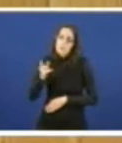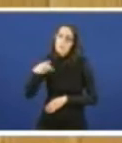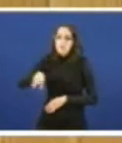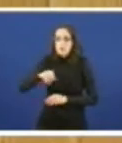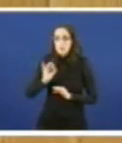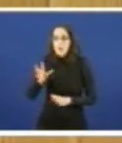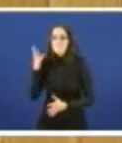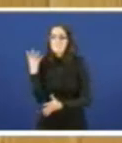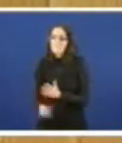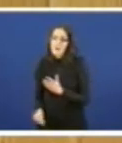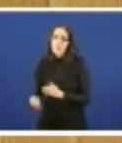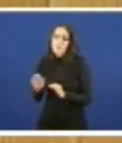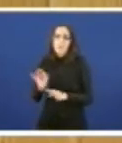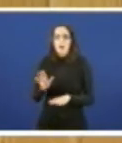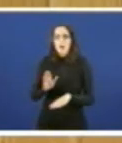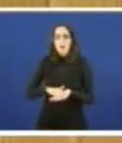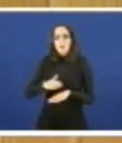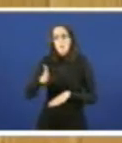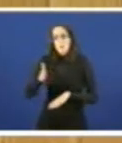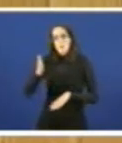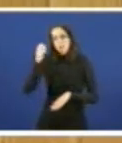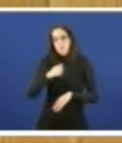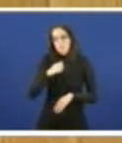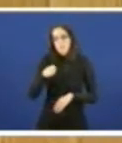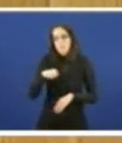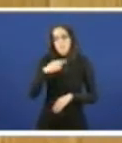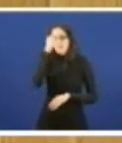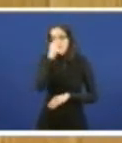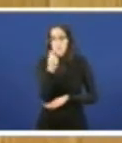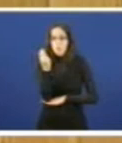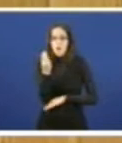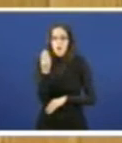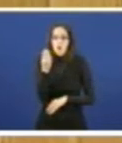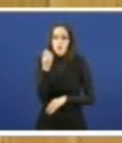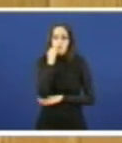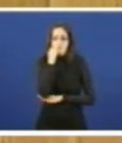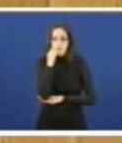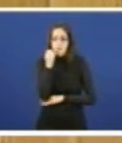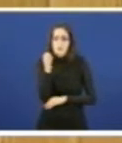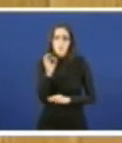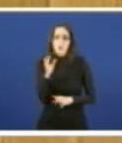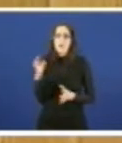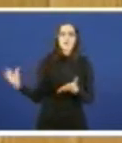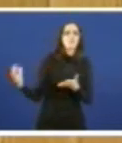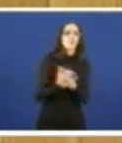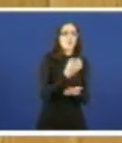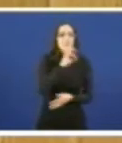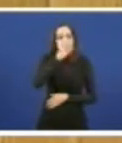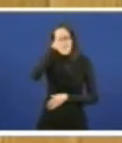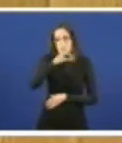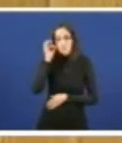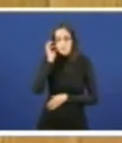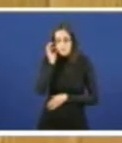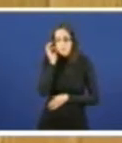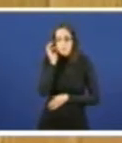de patrimonializar para o nacionalismo a figura de Rosalía. Rosalía é de todos os galegos, é de todas as